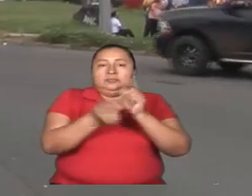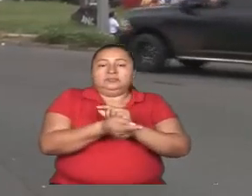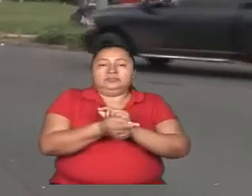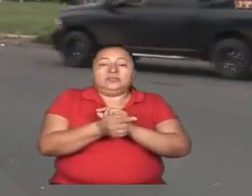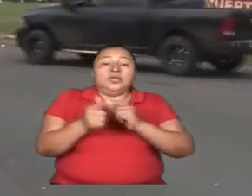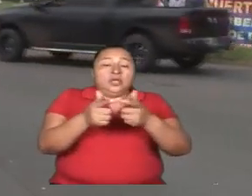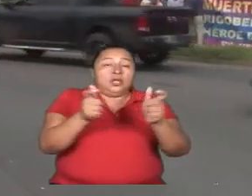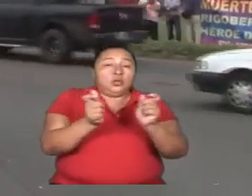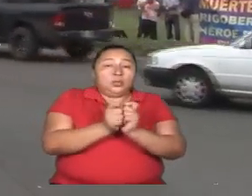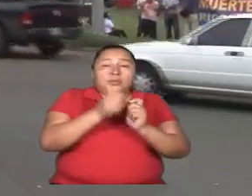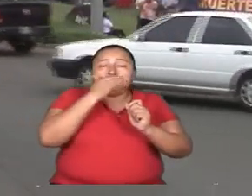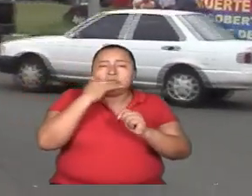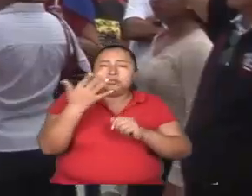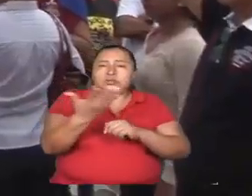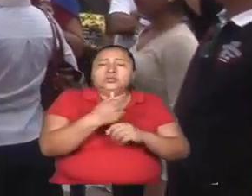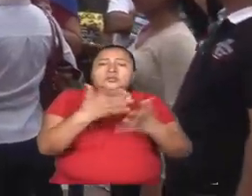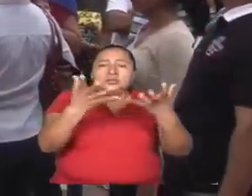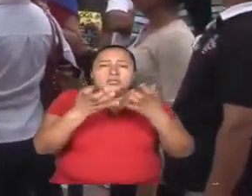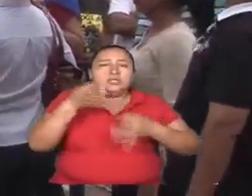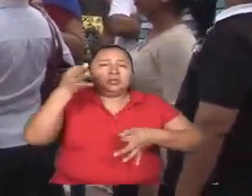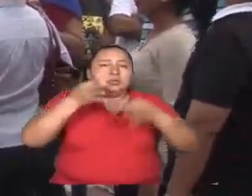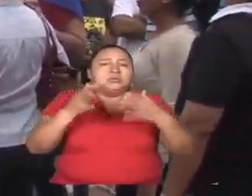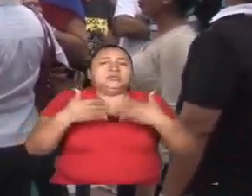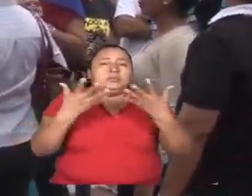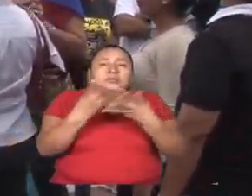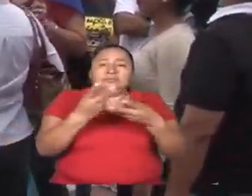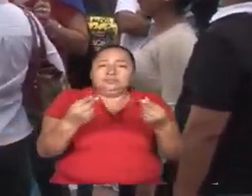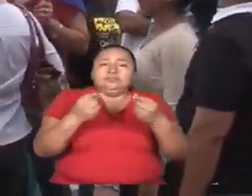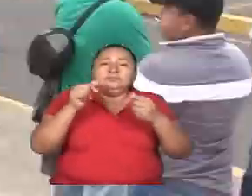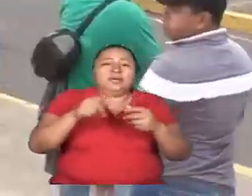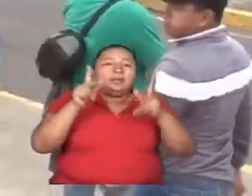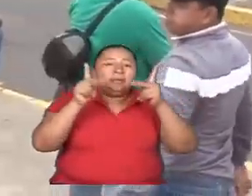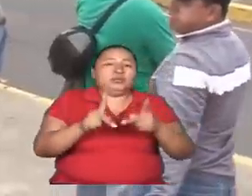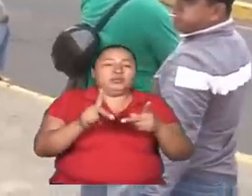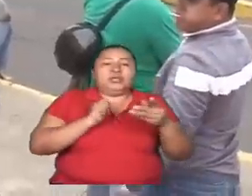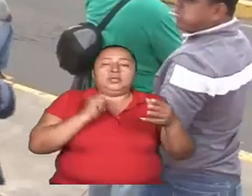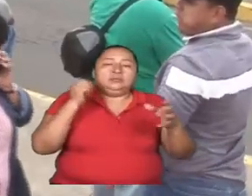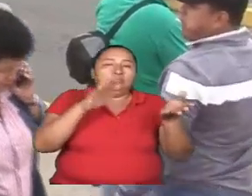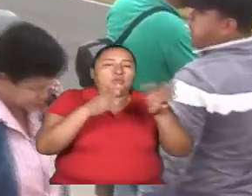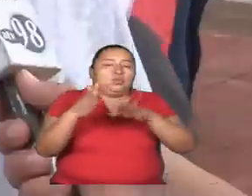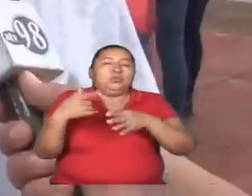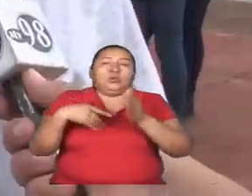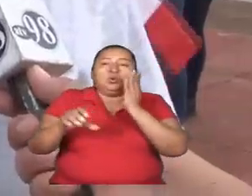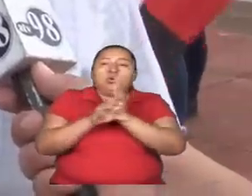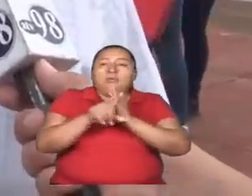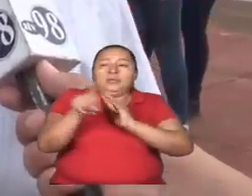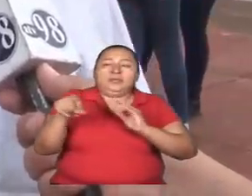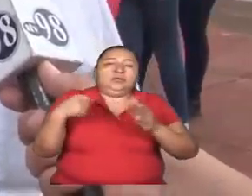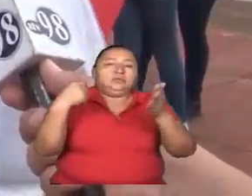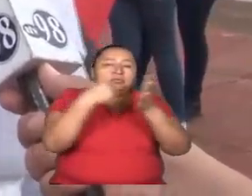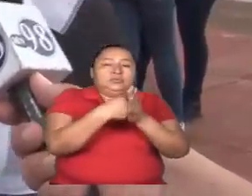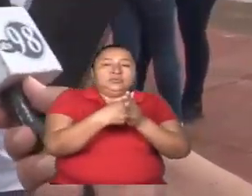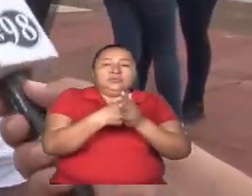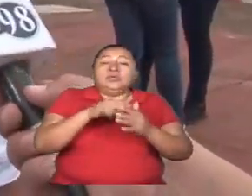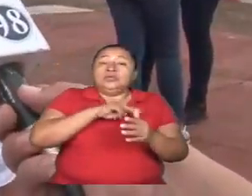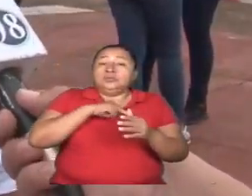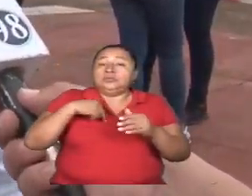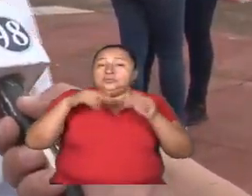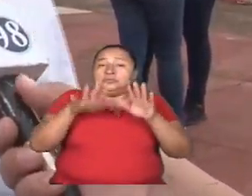militancia sandinista también pide justicia y reparación para las víctimas del golpismo. Nosotros estamos aquí